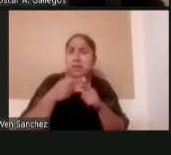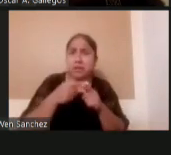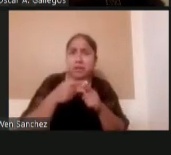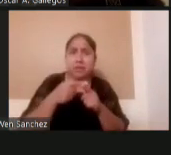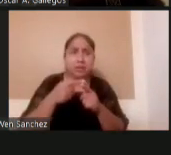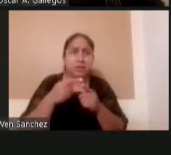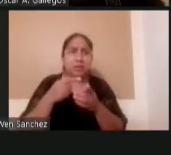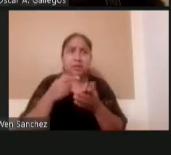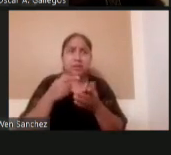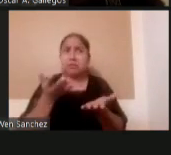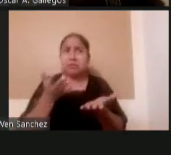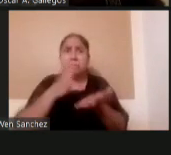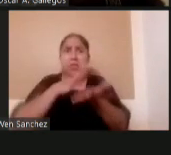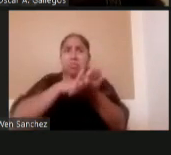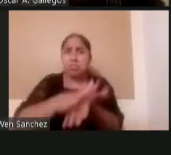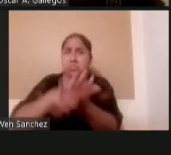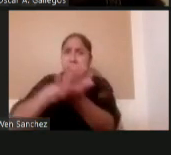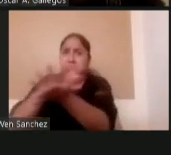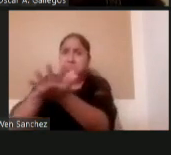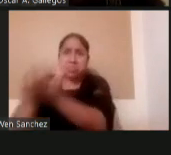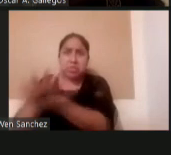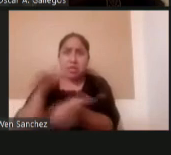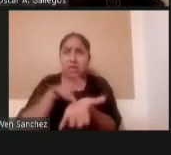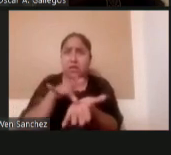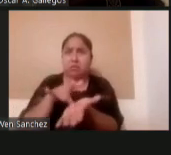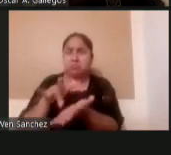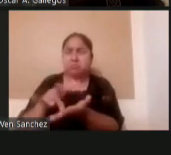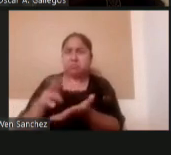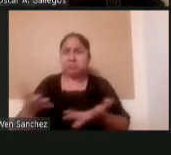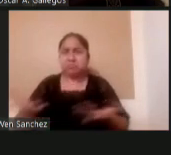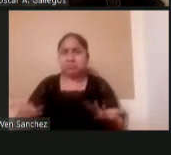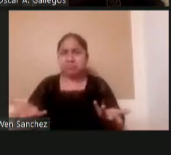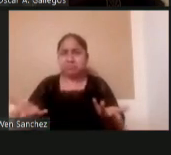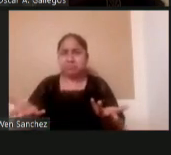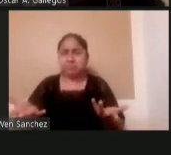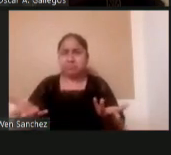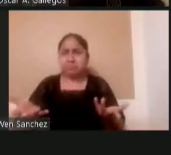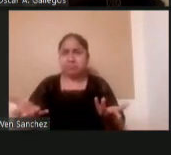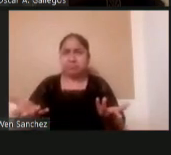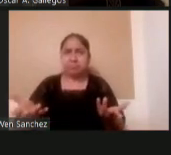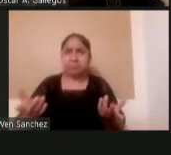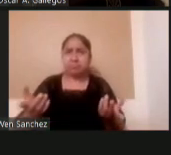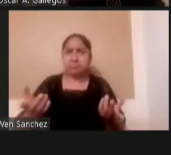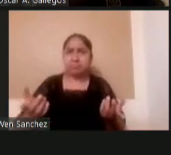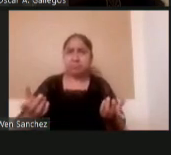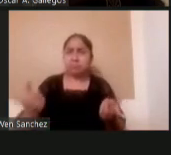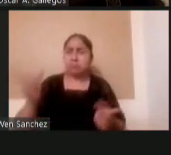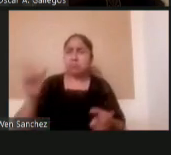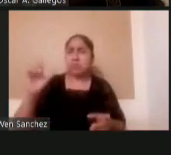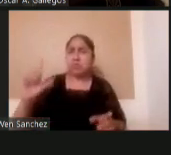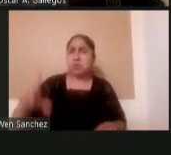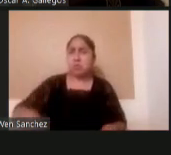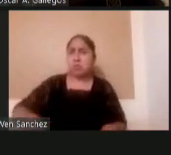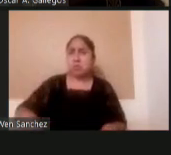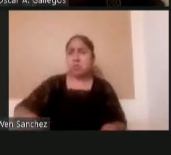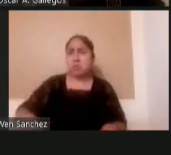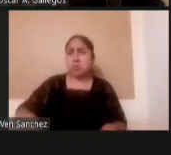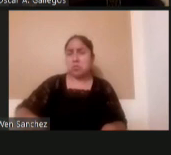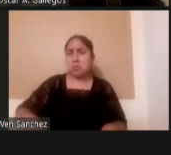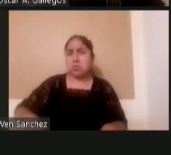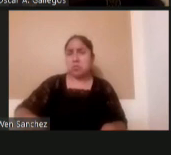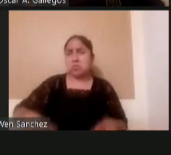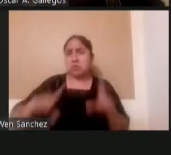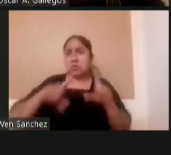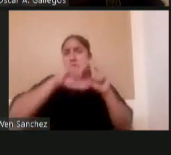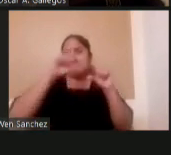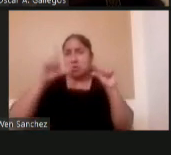el país. Él ha demostrado con sus actitudes que siempre está a favor de la gente más